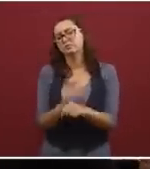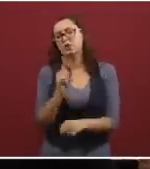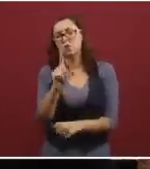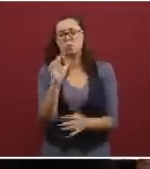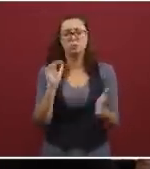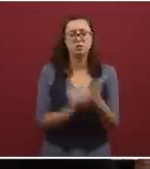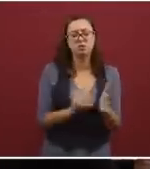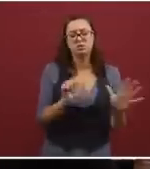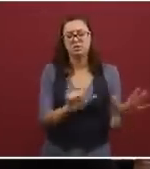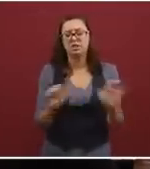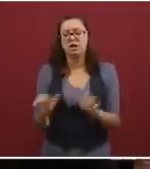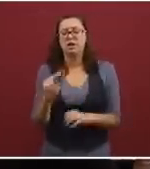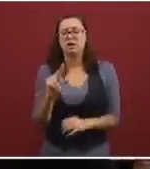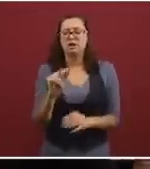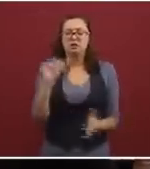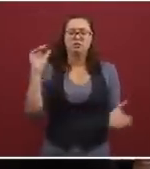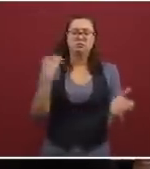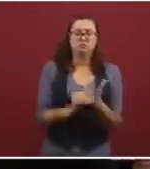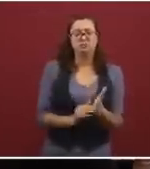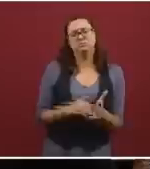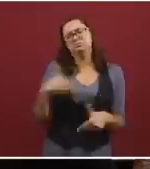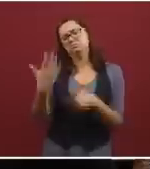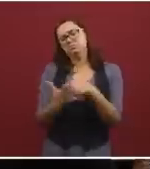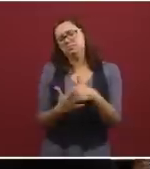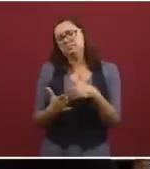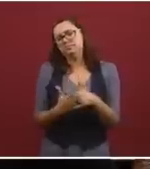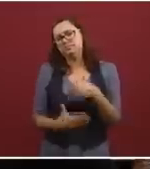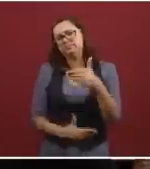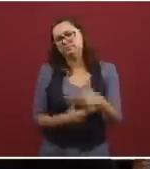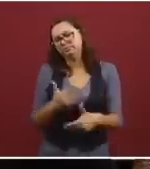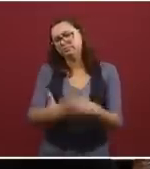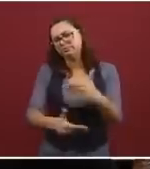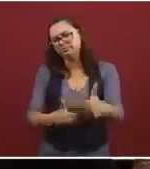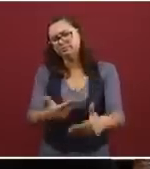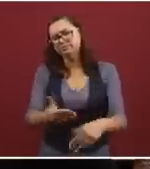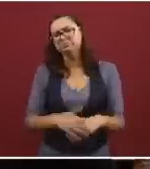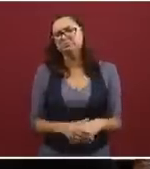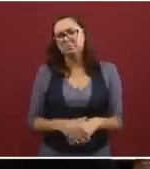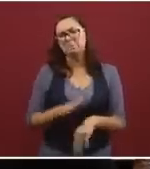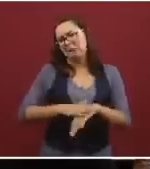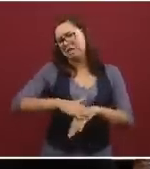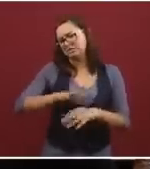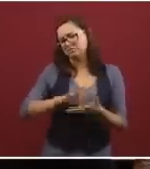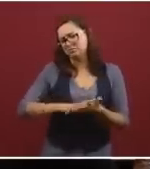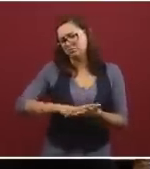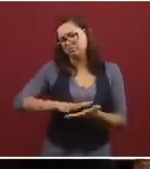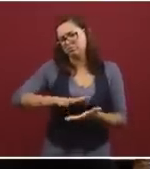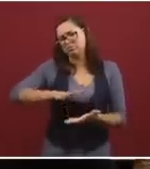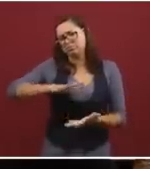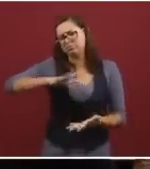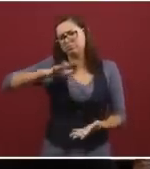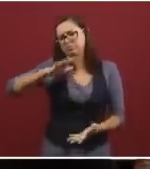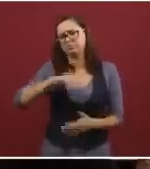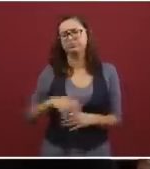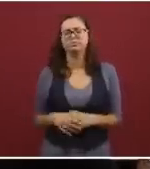1.680.000, pero la tendencia es a crecer. ¿En qué